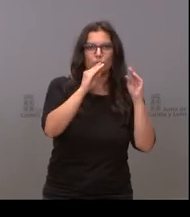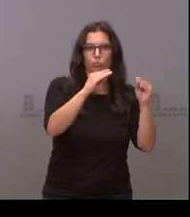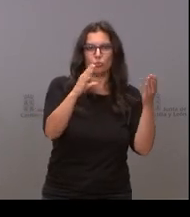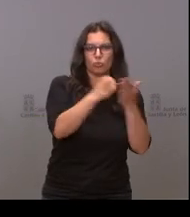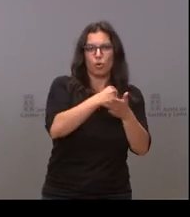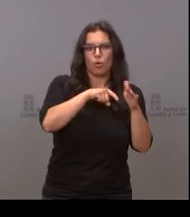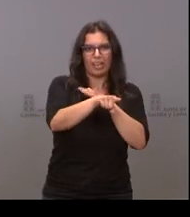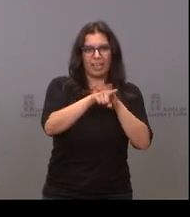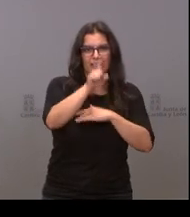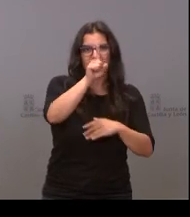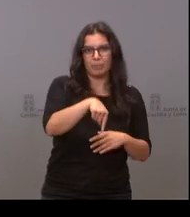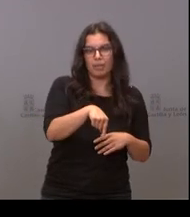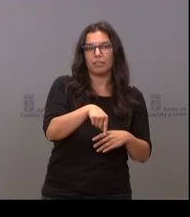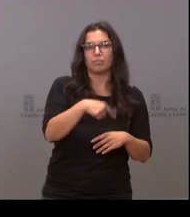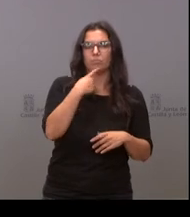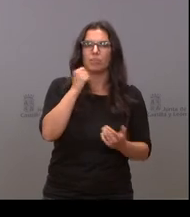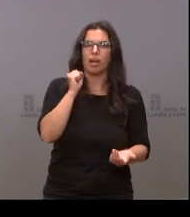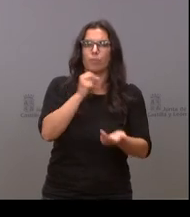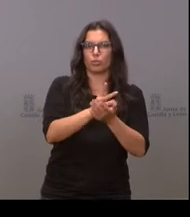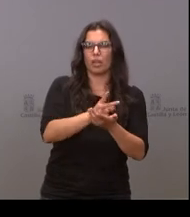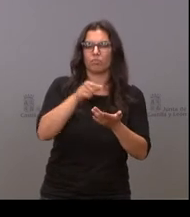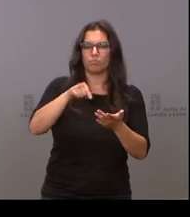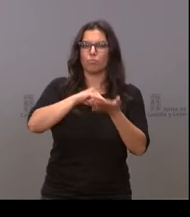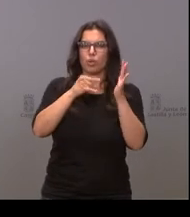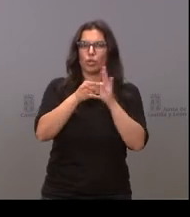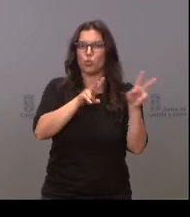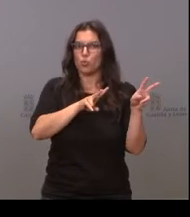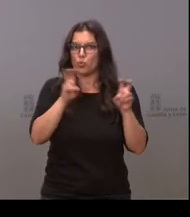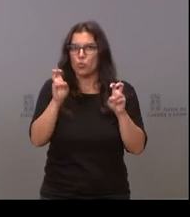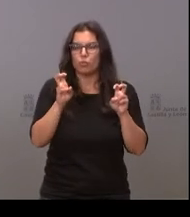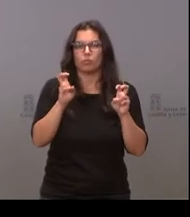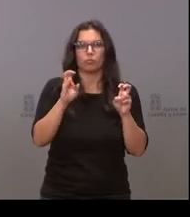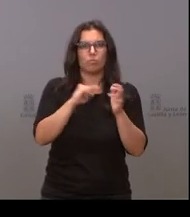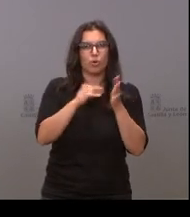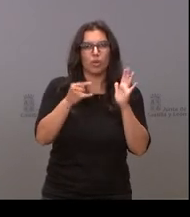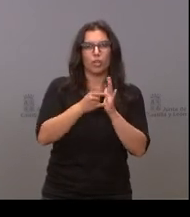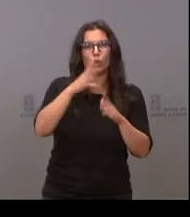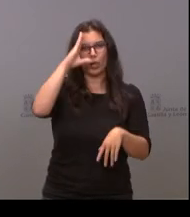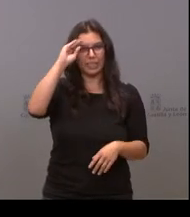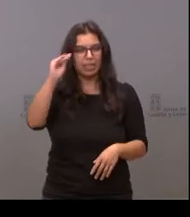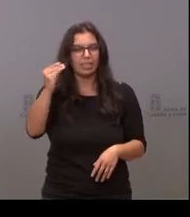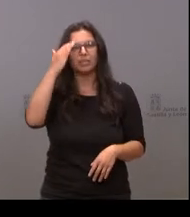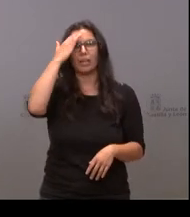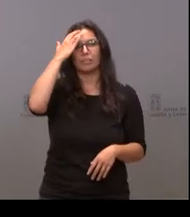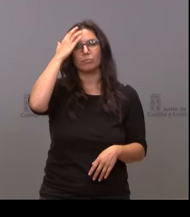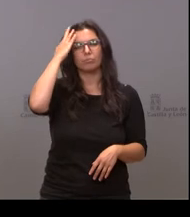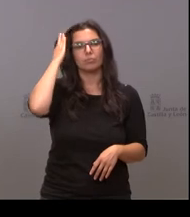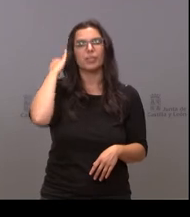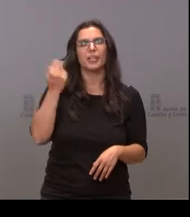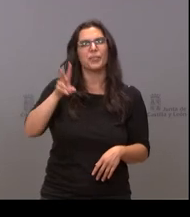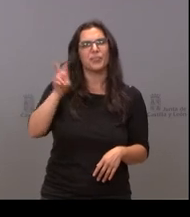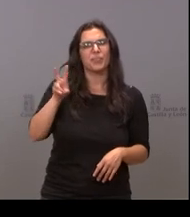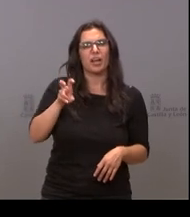gerente que ha hablado apostar por este proyecto novedoso por este proyecto inteligente que va a servir